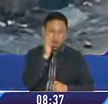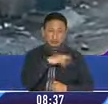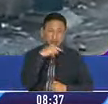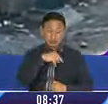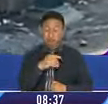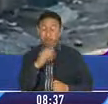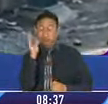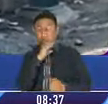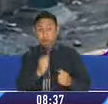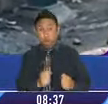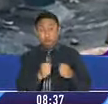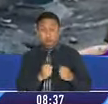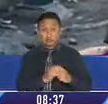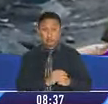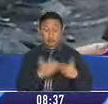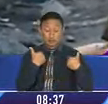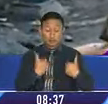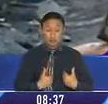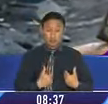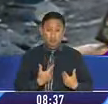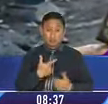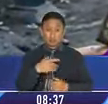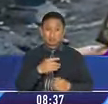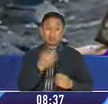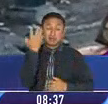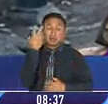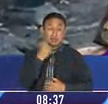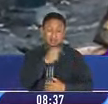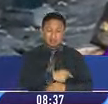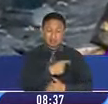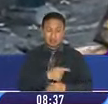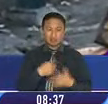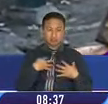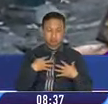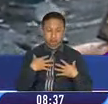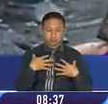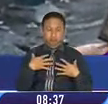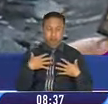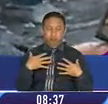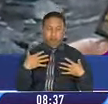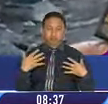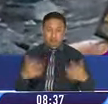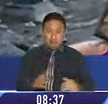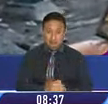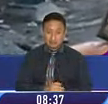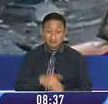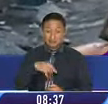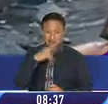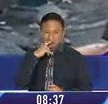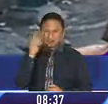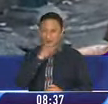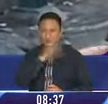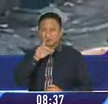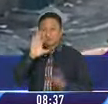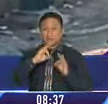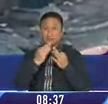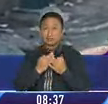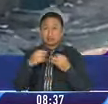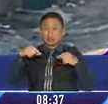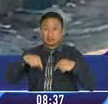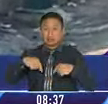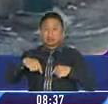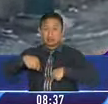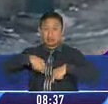genera el cadáver, ya por los días de putrefacción que ha venido dando, es algo incómodo para las familias y para